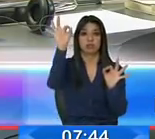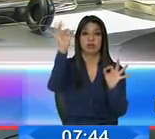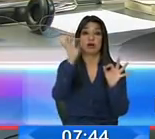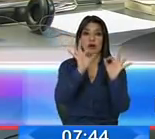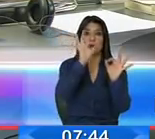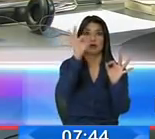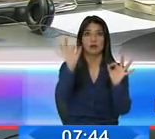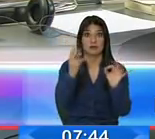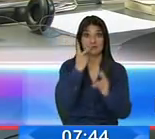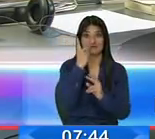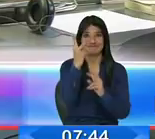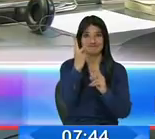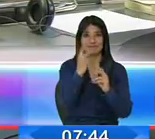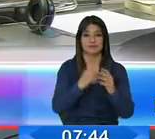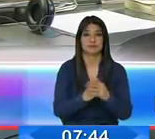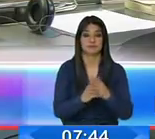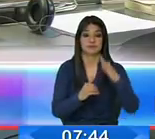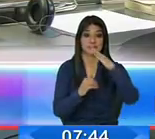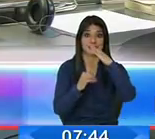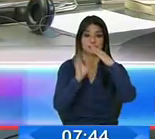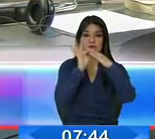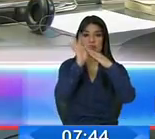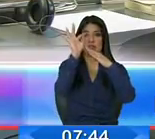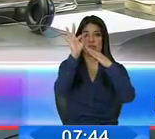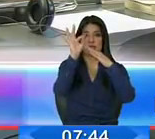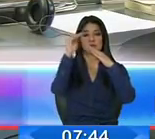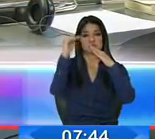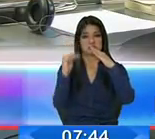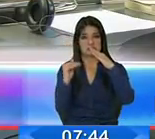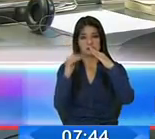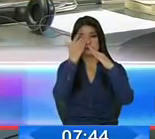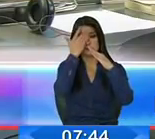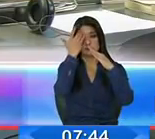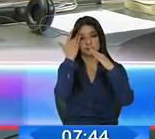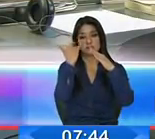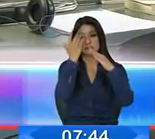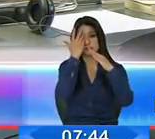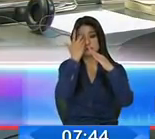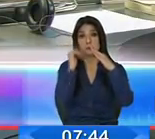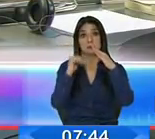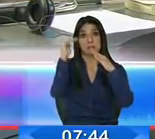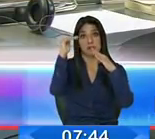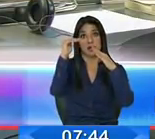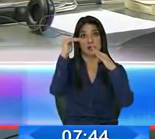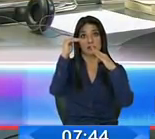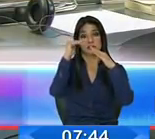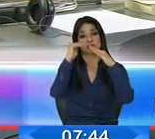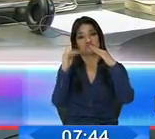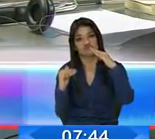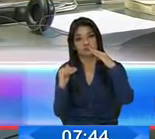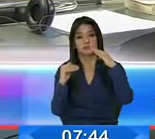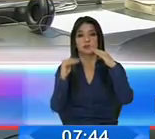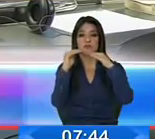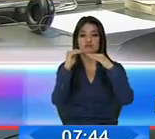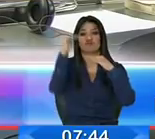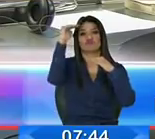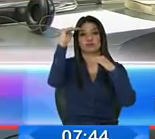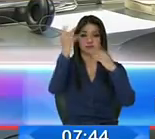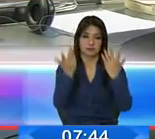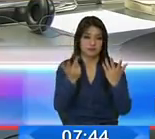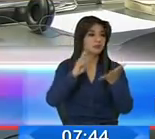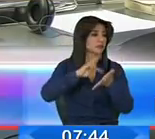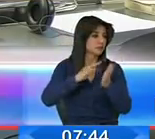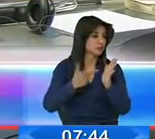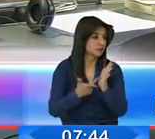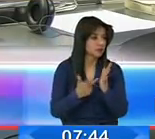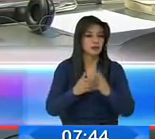es así, digamos, a menor plazo da un rendimiento menor y a mayor plazo da un rendimiento mayor, porque se supone que